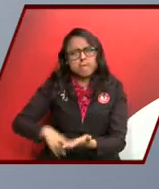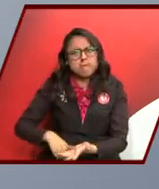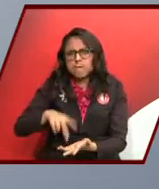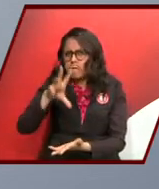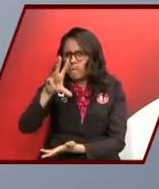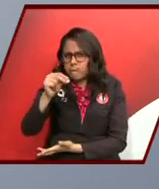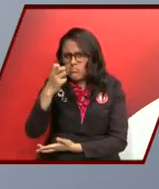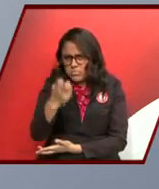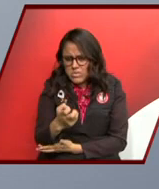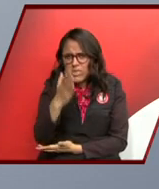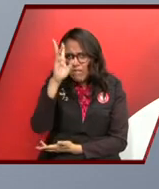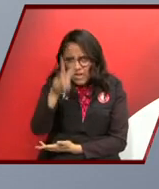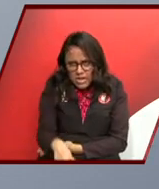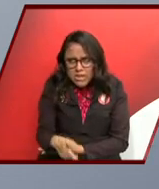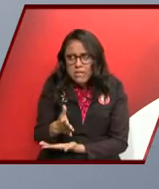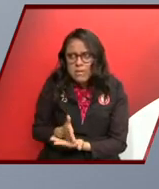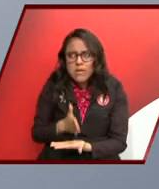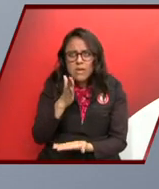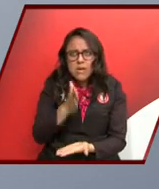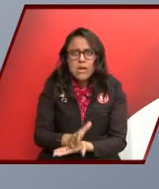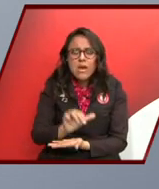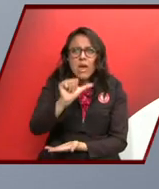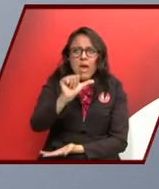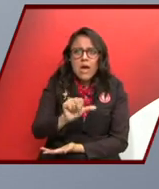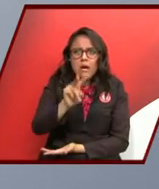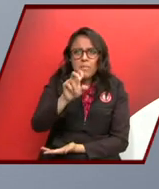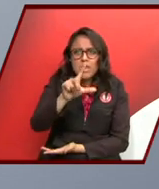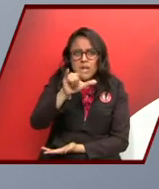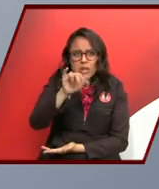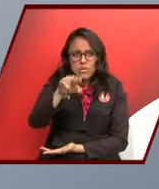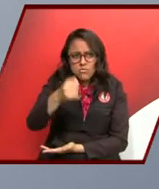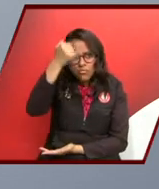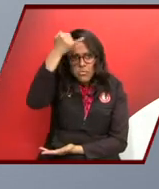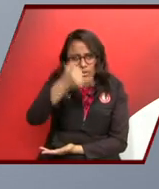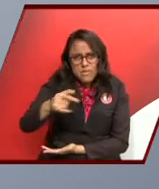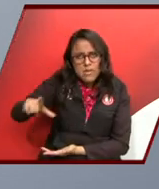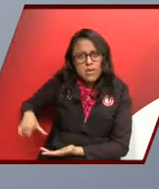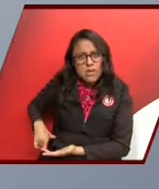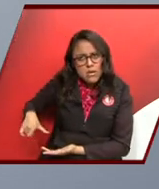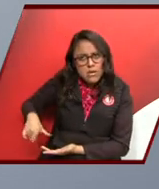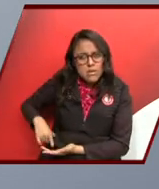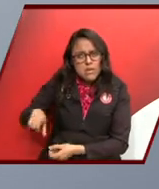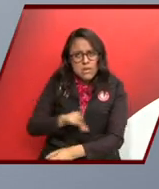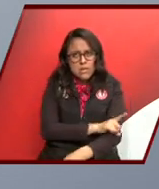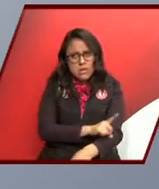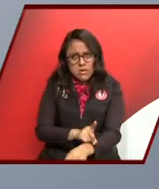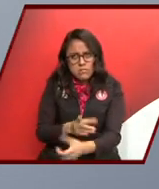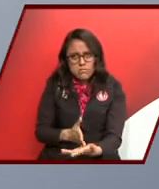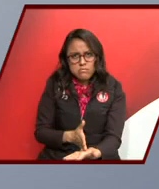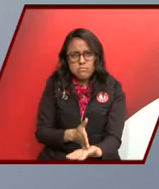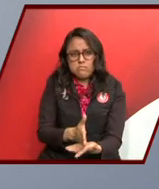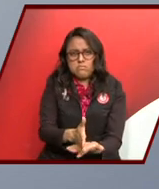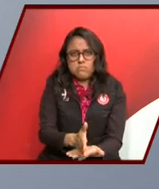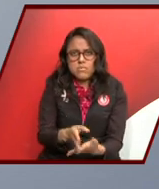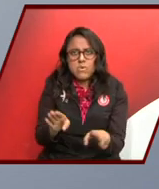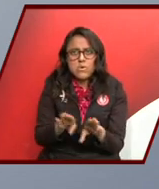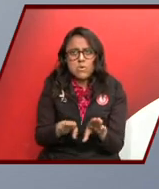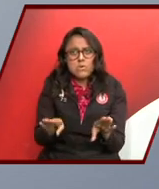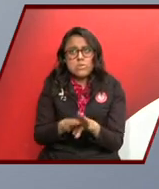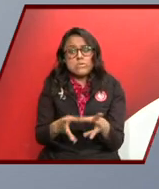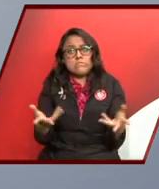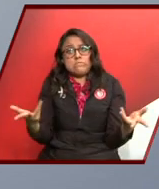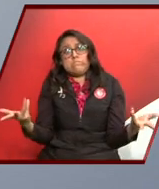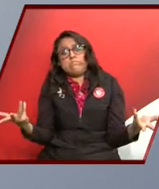doy crédito que haya ido directamente, Avelino, tu jefa de gobierno de la delegación, a meterse ahí.